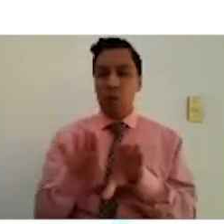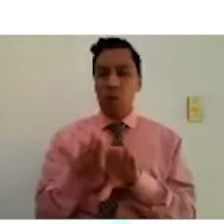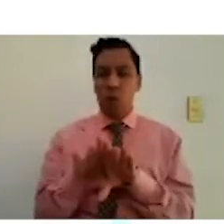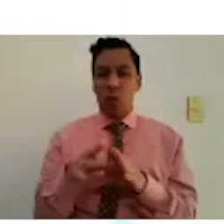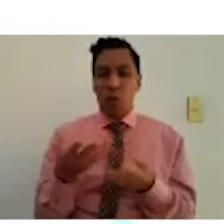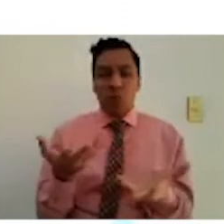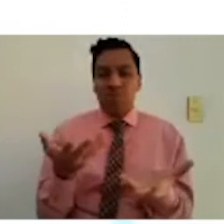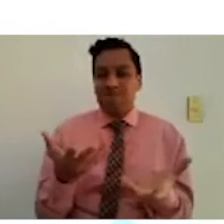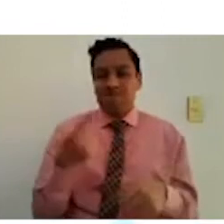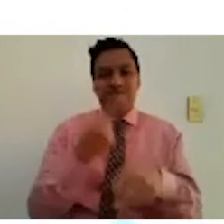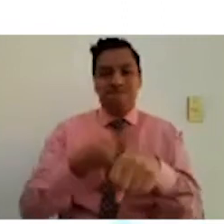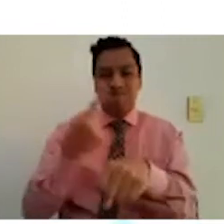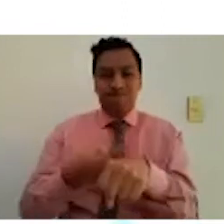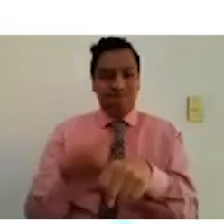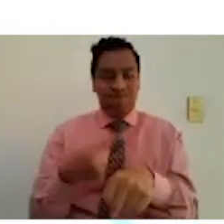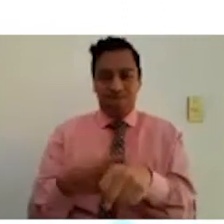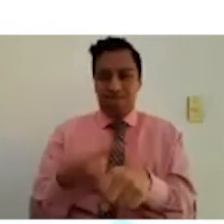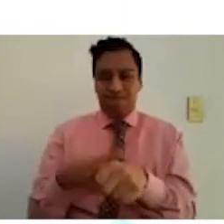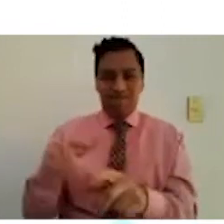desigualdad y la enfermedad.